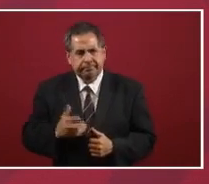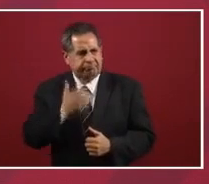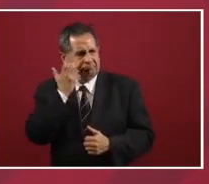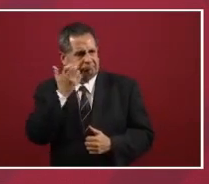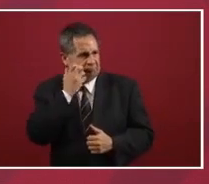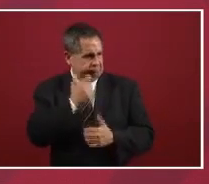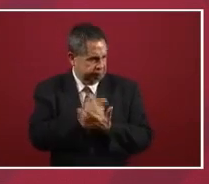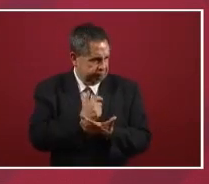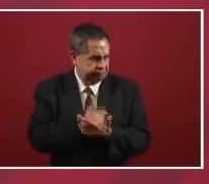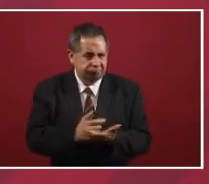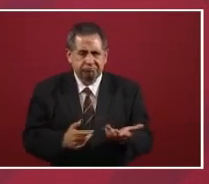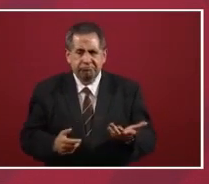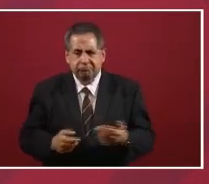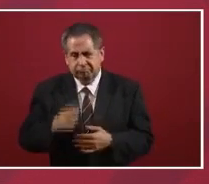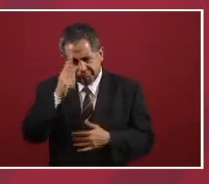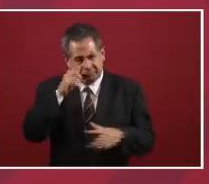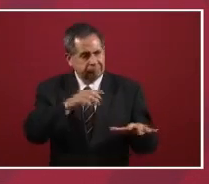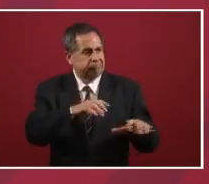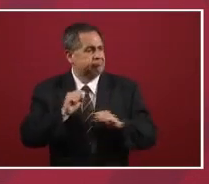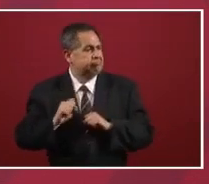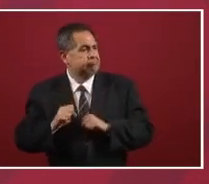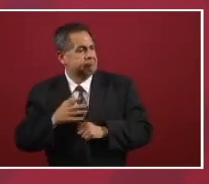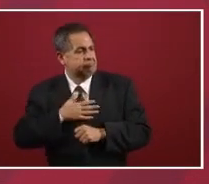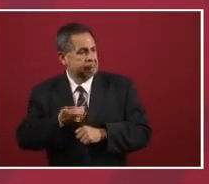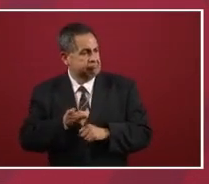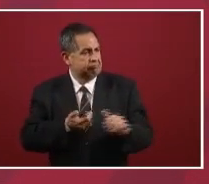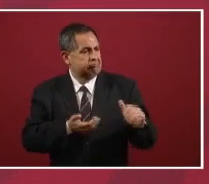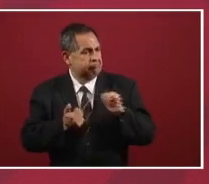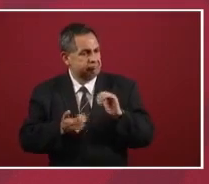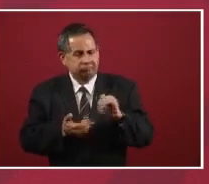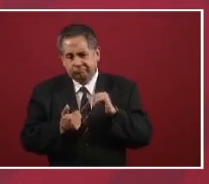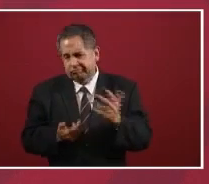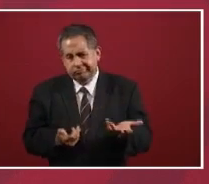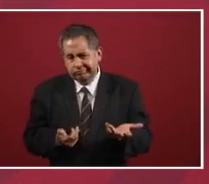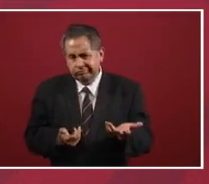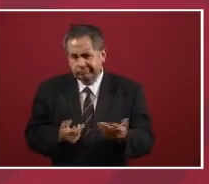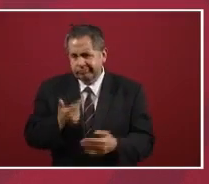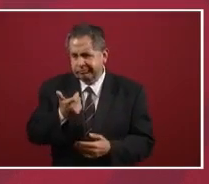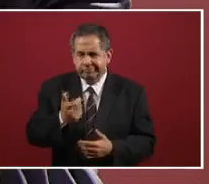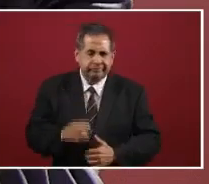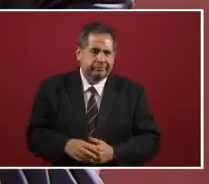chantajear para obtener recursos, para tener dinero,